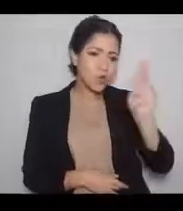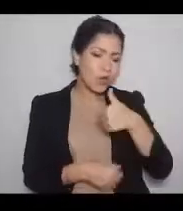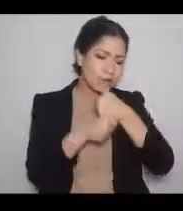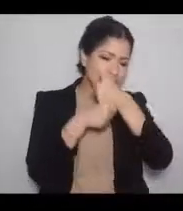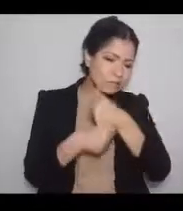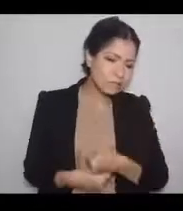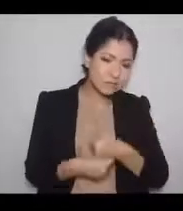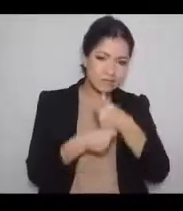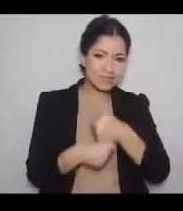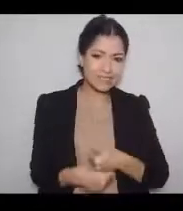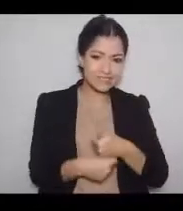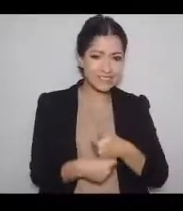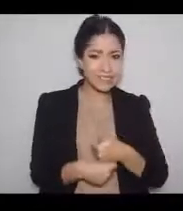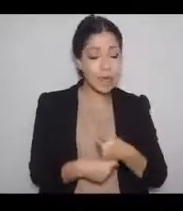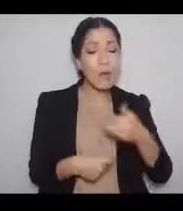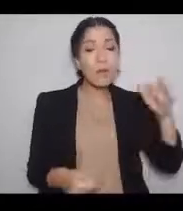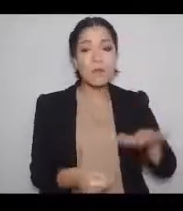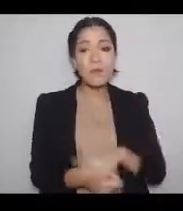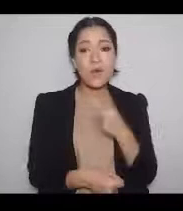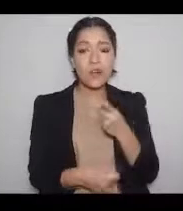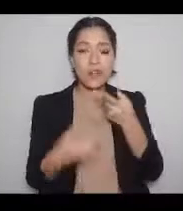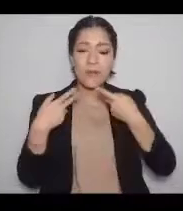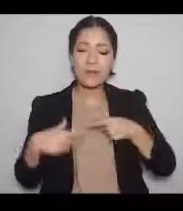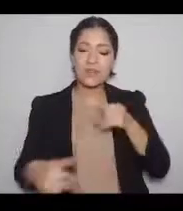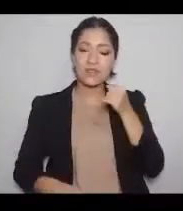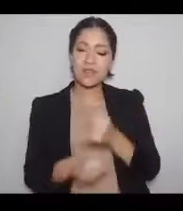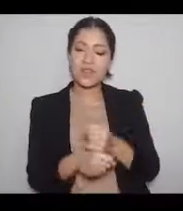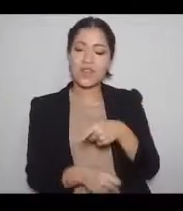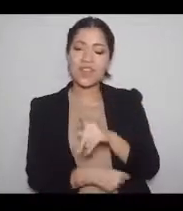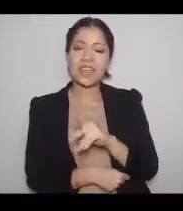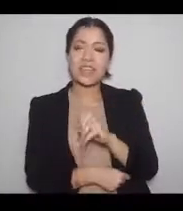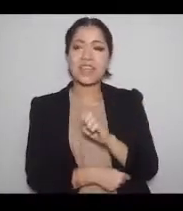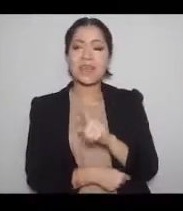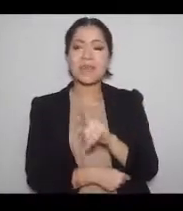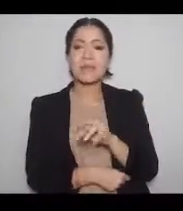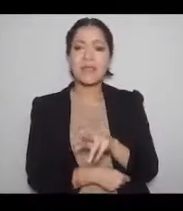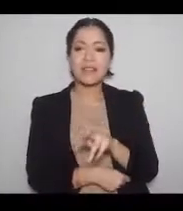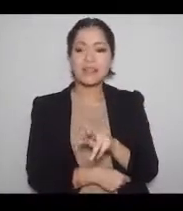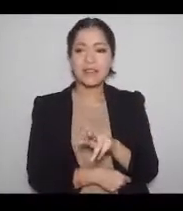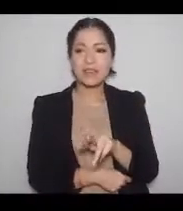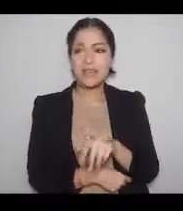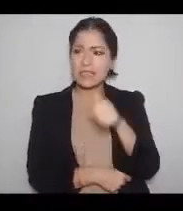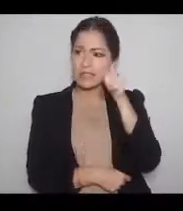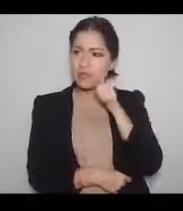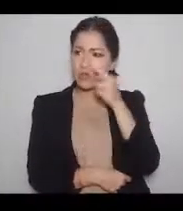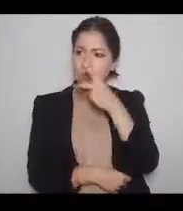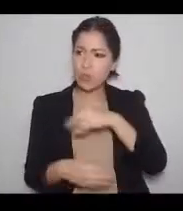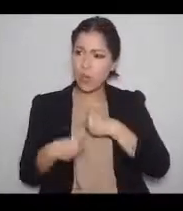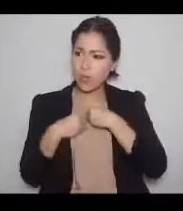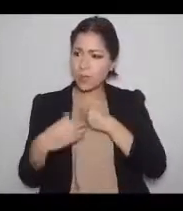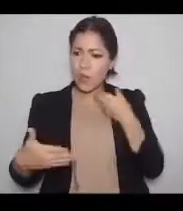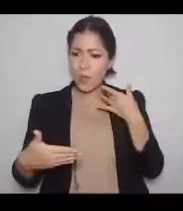Kepler está jodido. Aunque a ti te haya llevado la chingada, nadie puede creer que sufres.